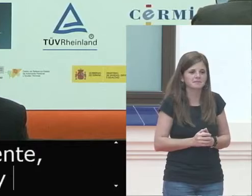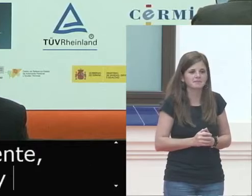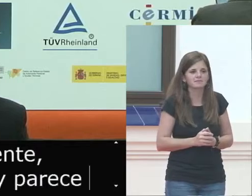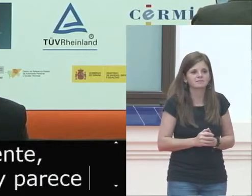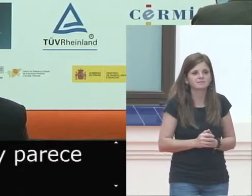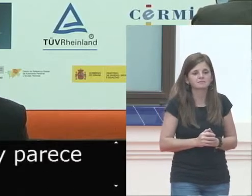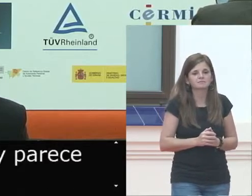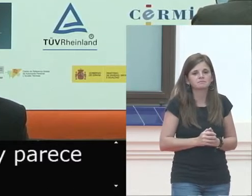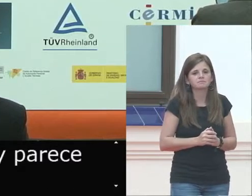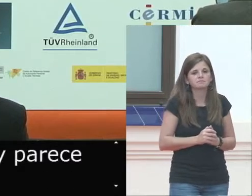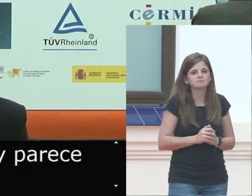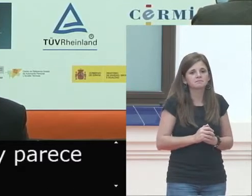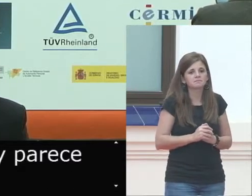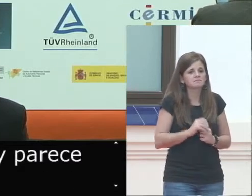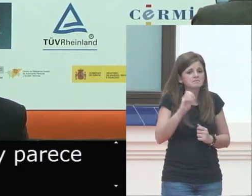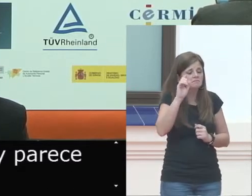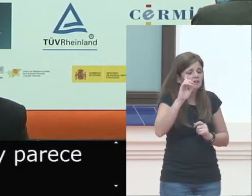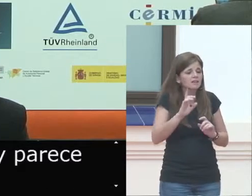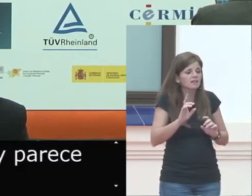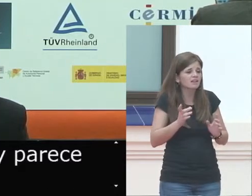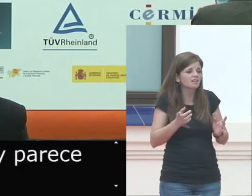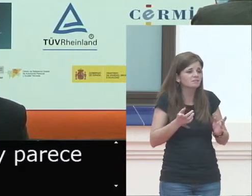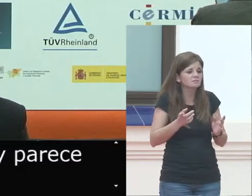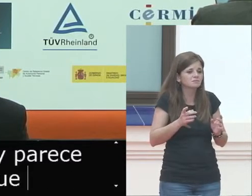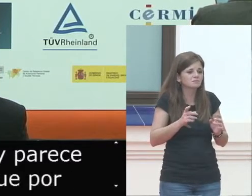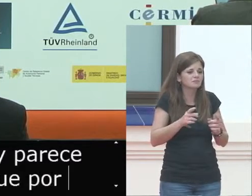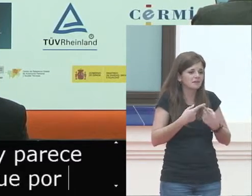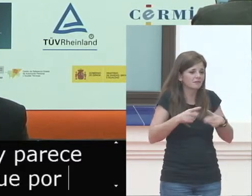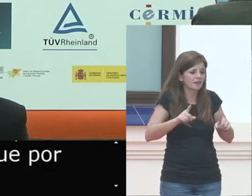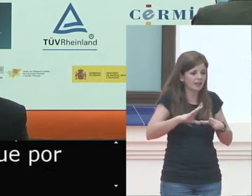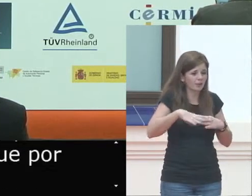parte del documento, que por casualidad su